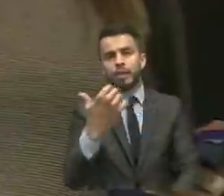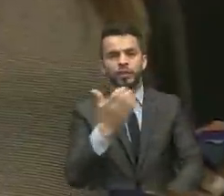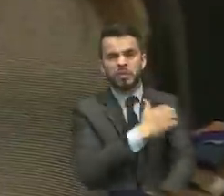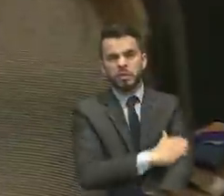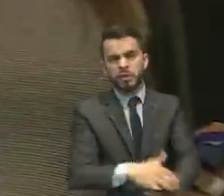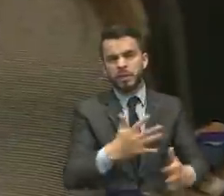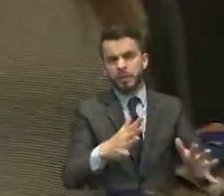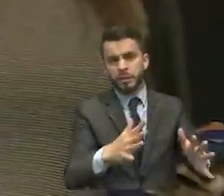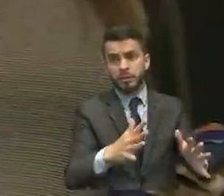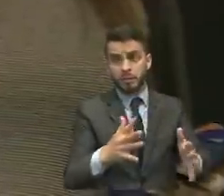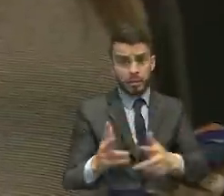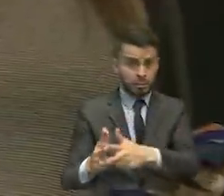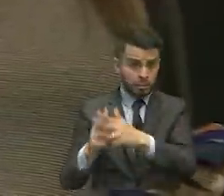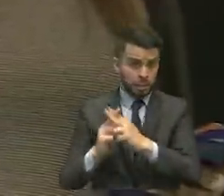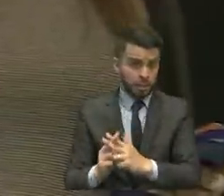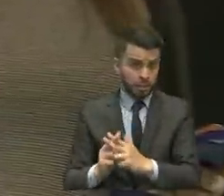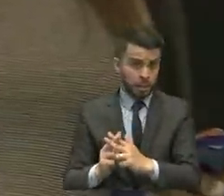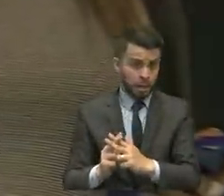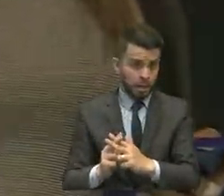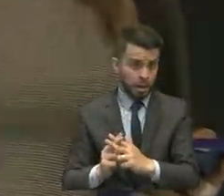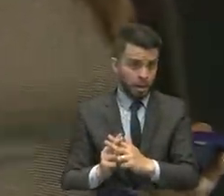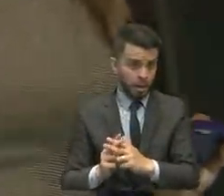salir posiblemente una valorización?